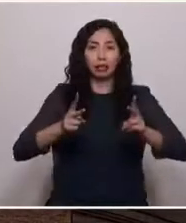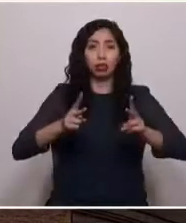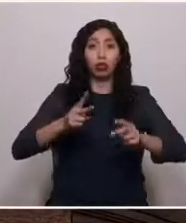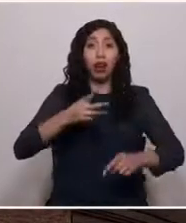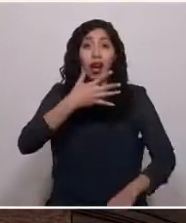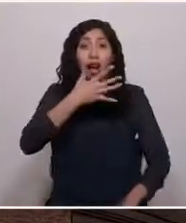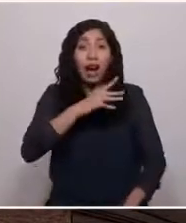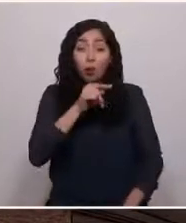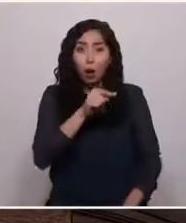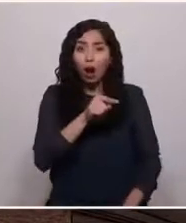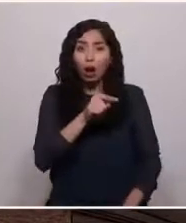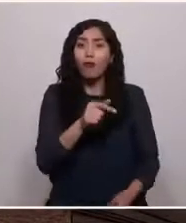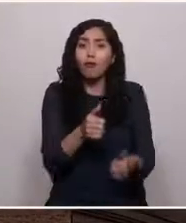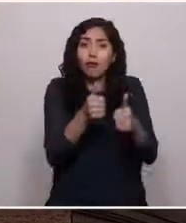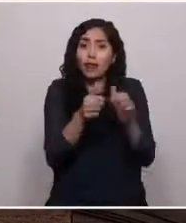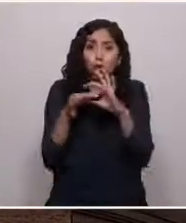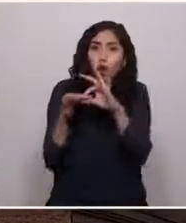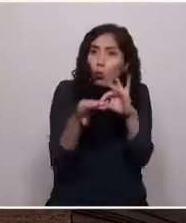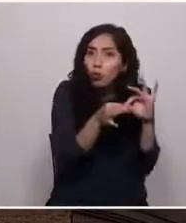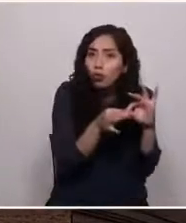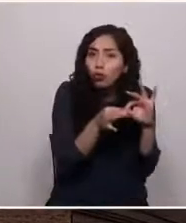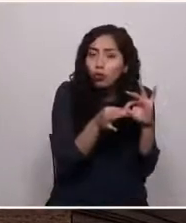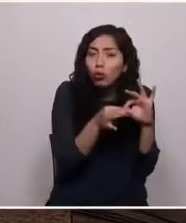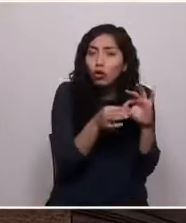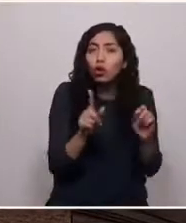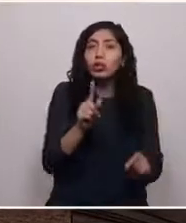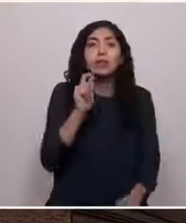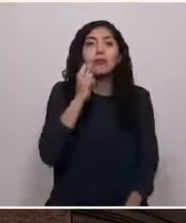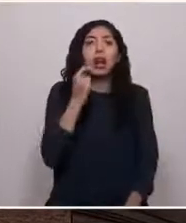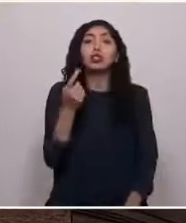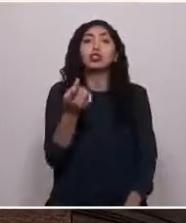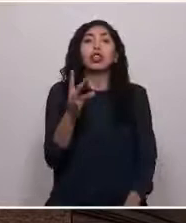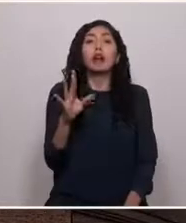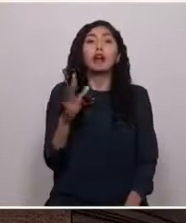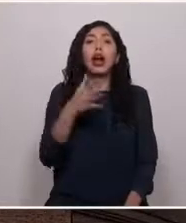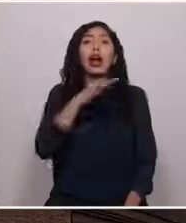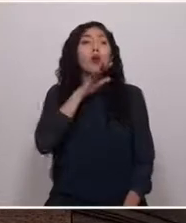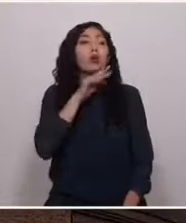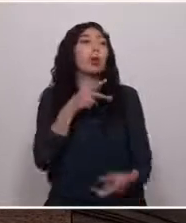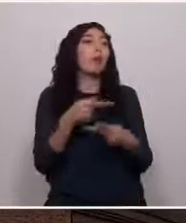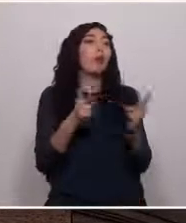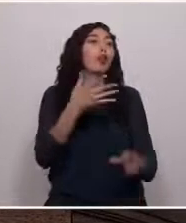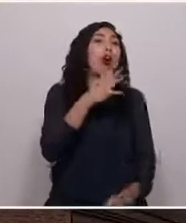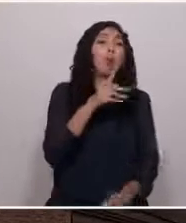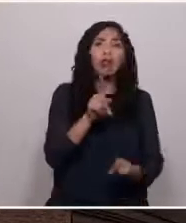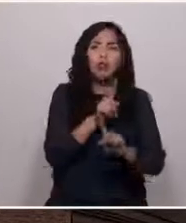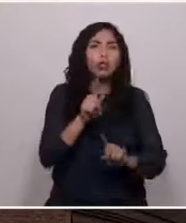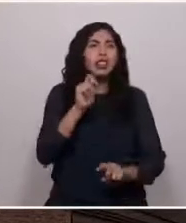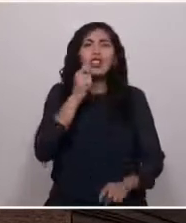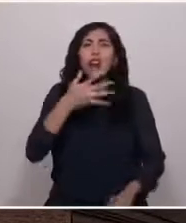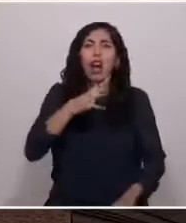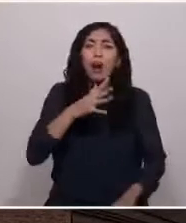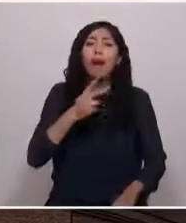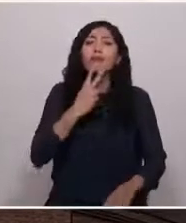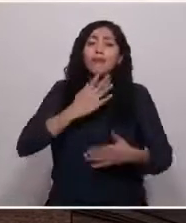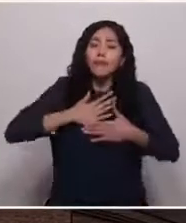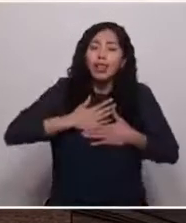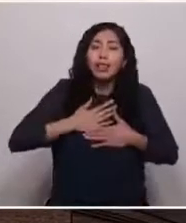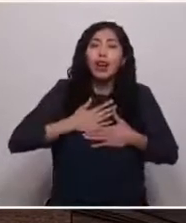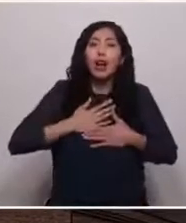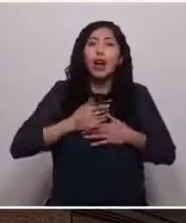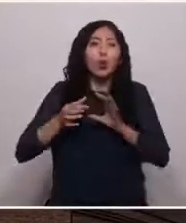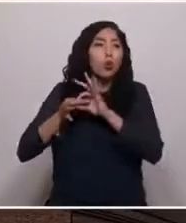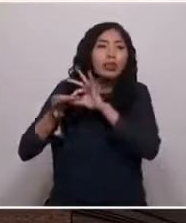1 pero es mucho más que un bien nacional de uso público significa vida unidad hábitat compartir es